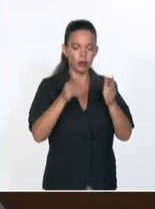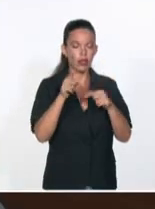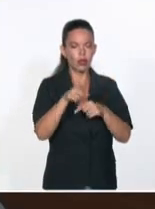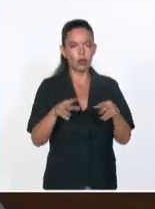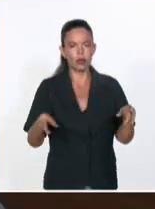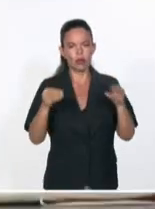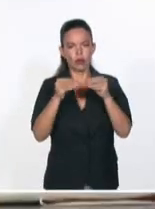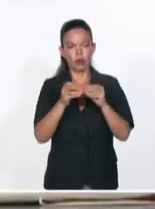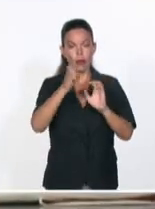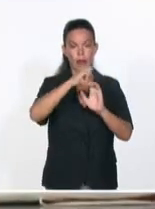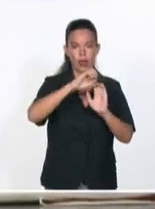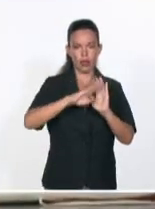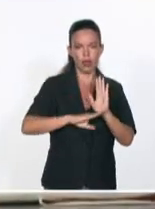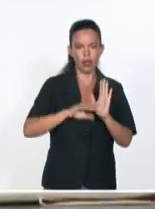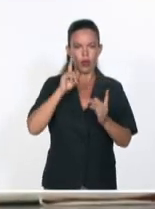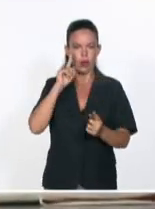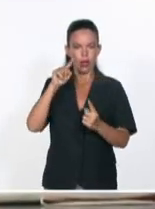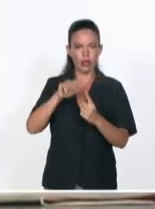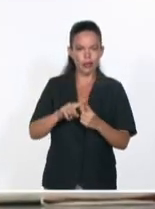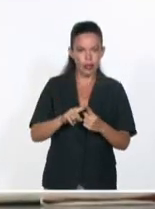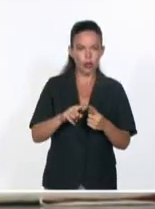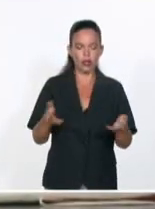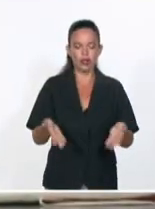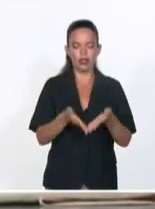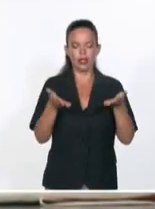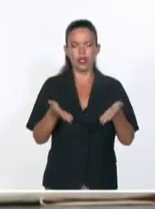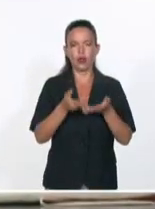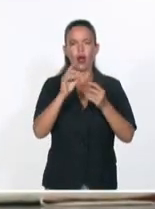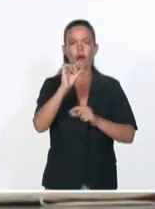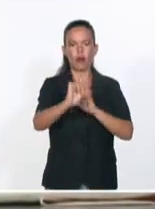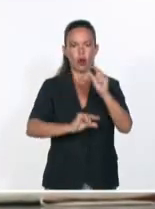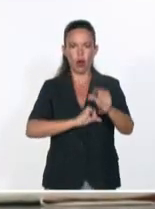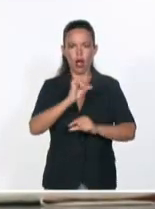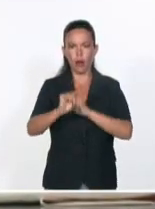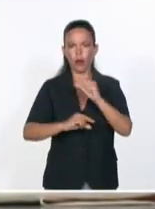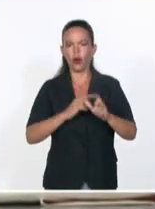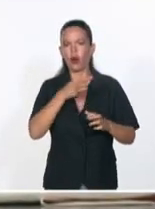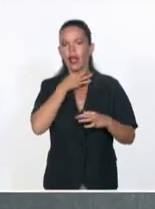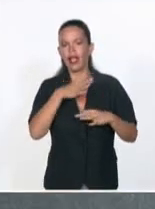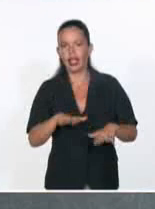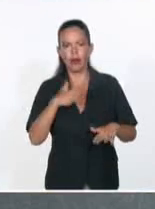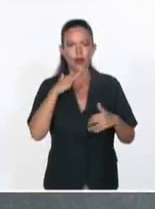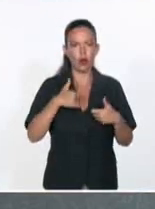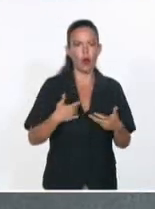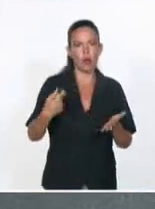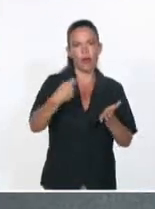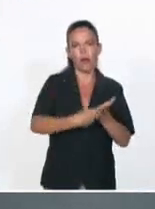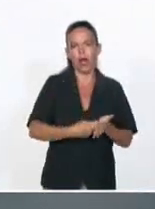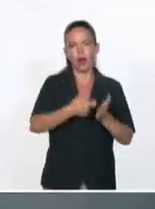medidas encaminadas a incentivar gradualmente el uso de los canales electrónicos de cobro y pago en el